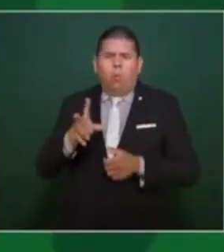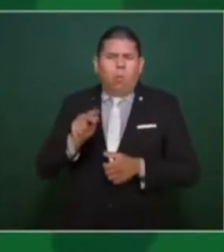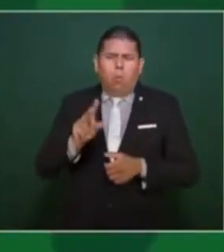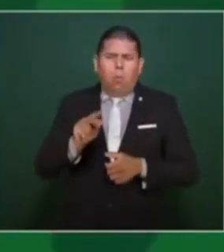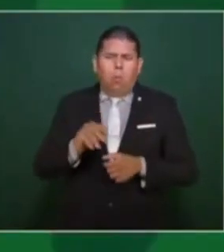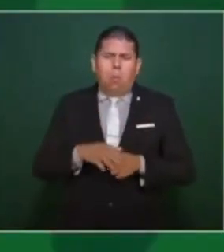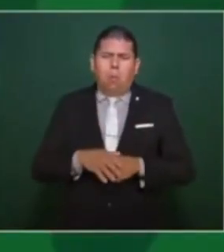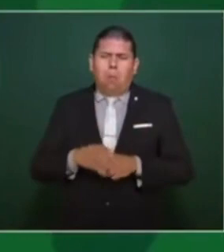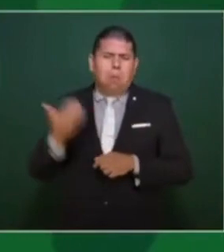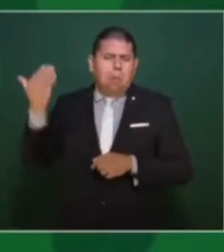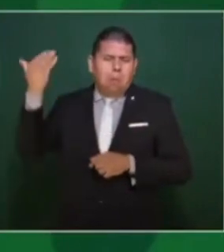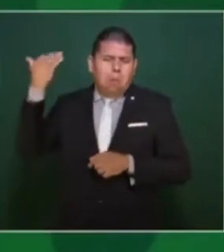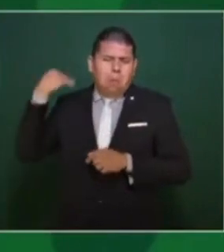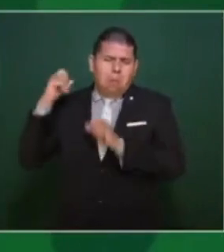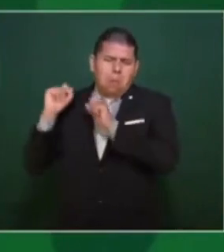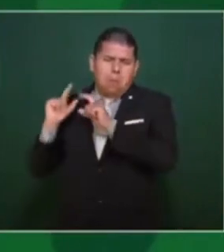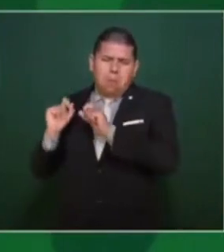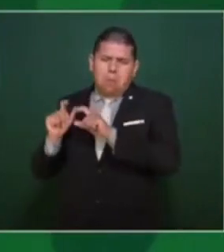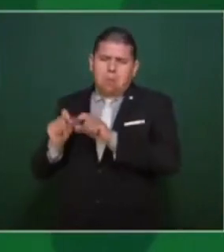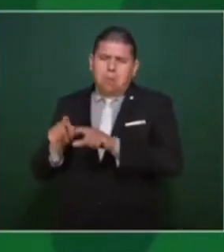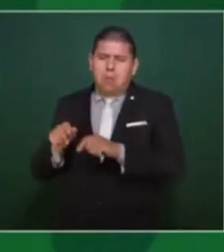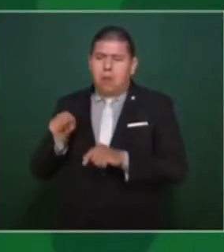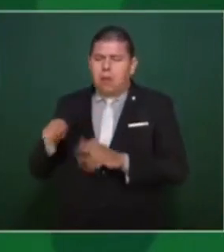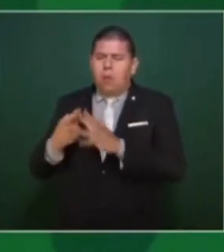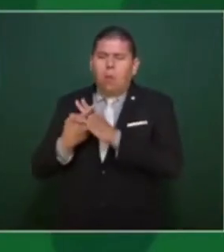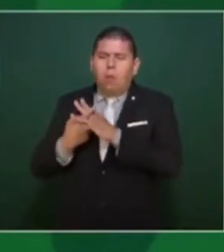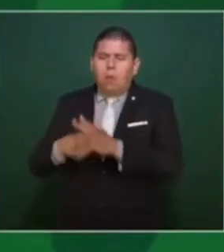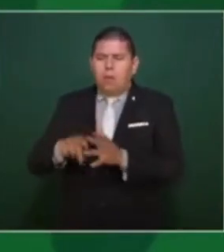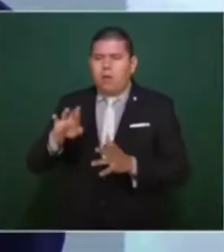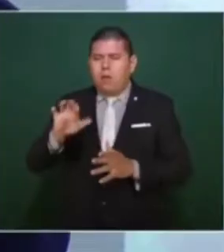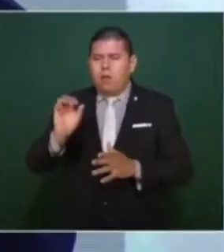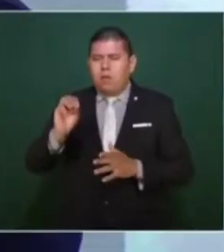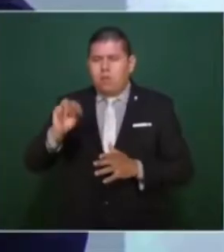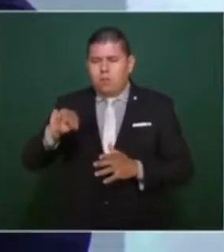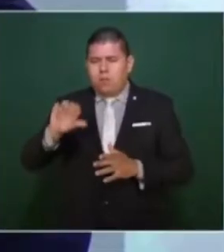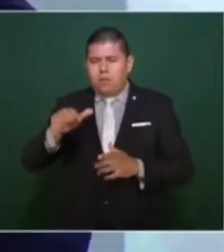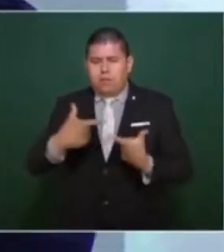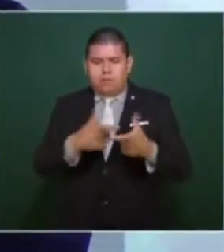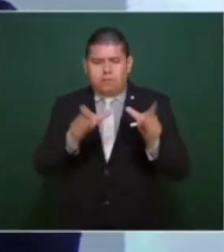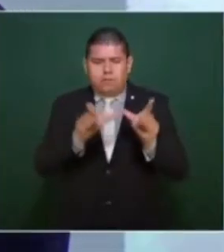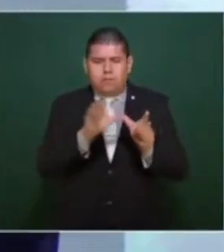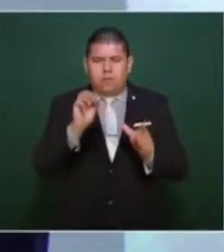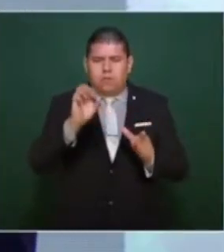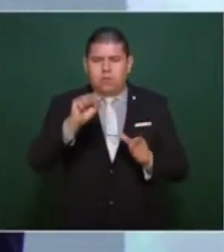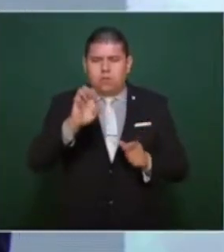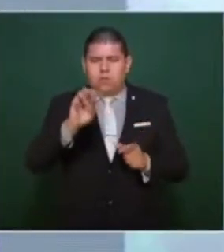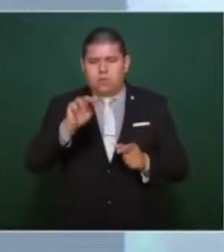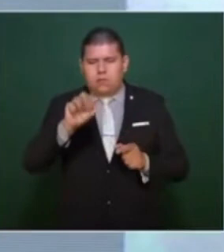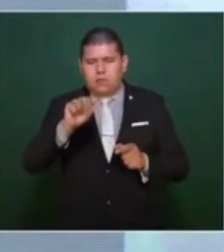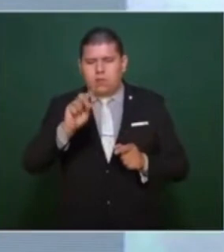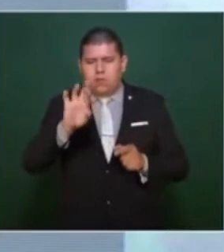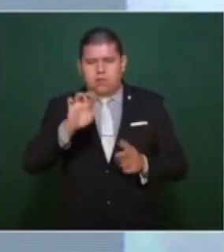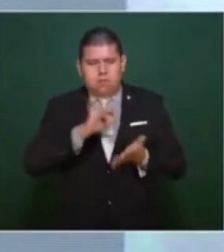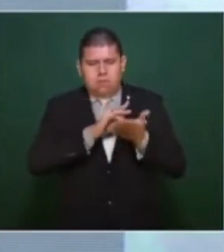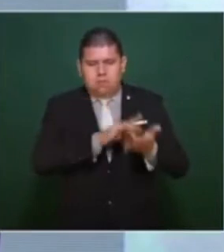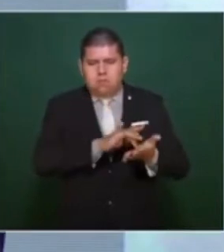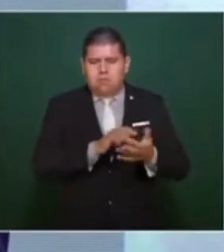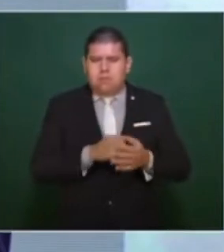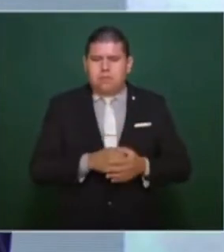nació ese periódico, es conservador, pero tuvo una etapa